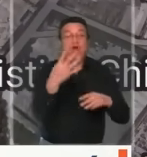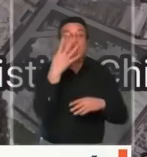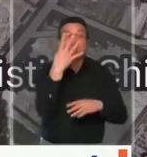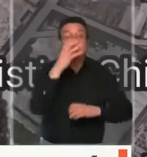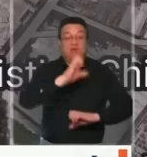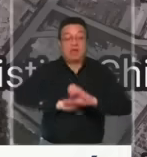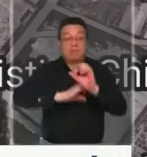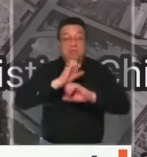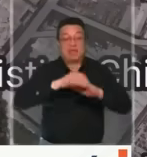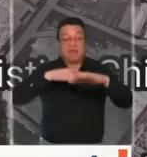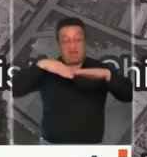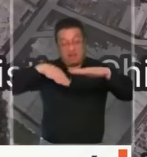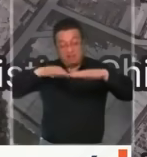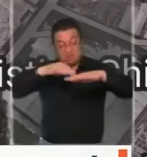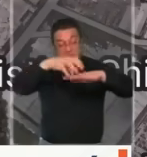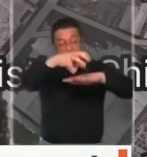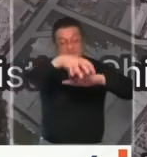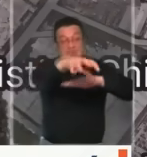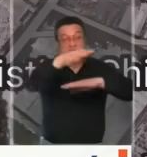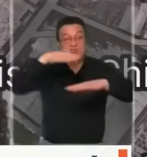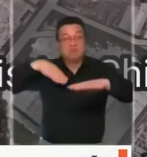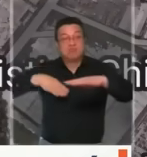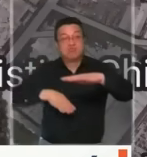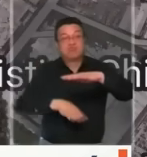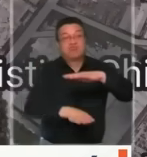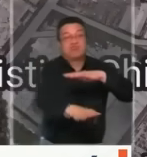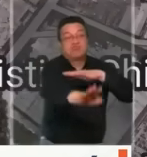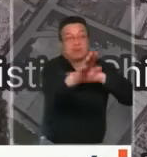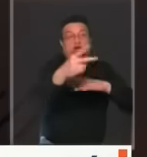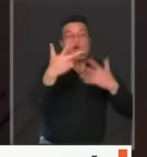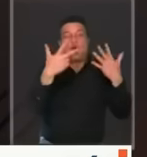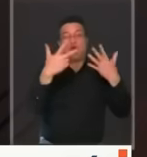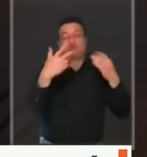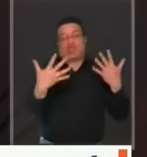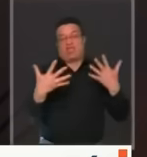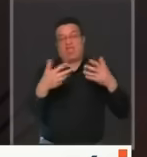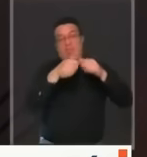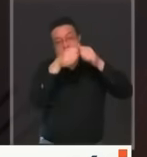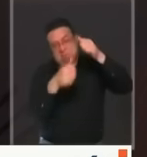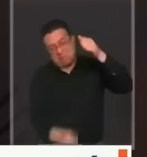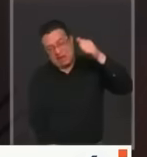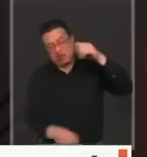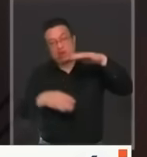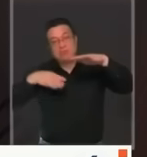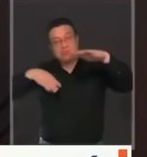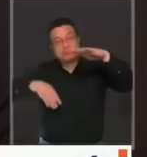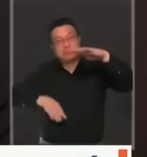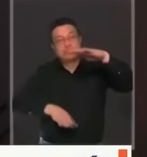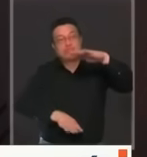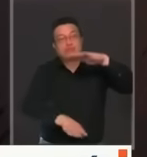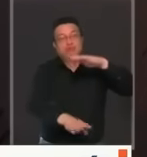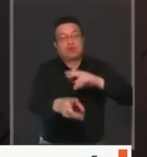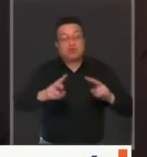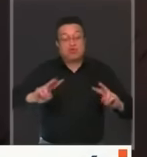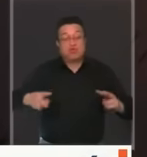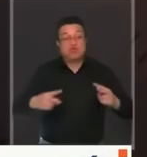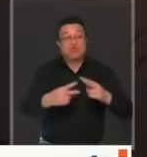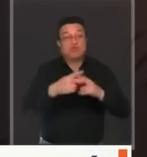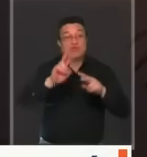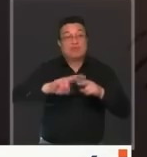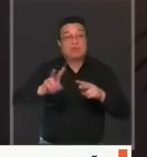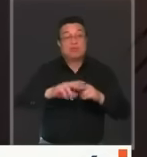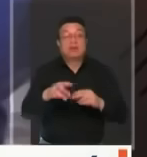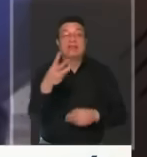empresas, que tiene de 8 a 10 metros de profundidad y en el que durante su construcción por lo menos se sacaron